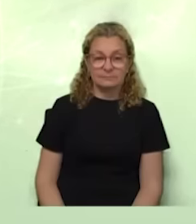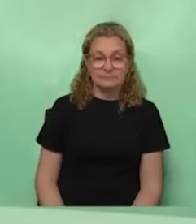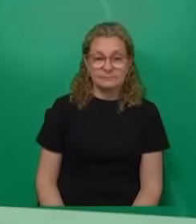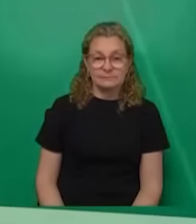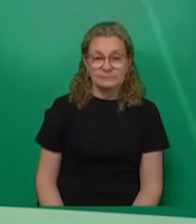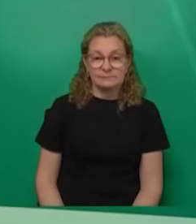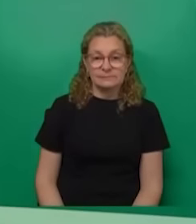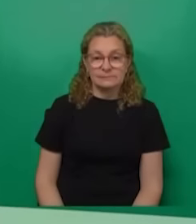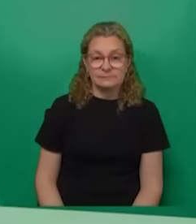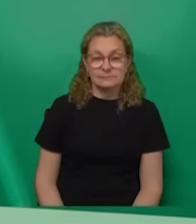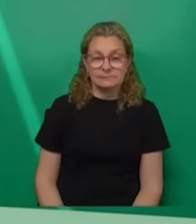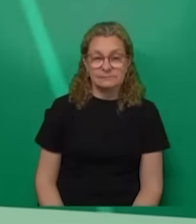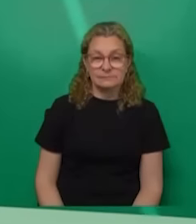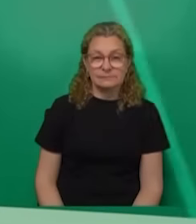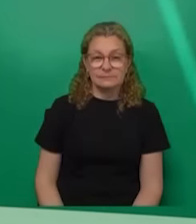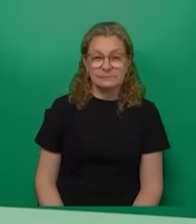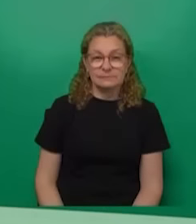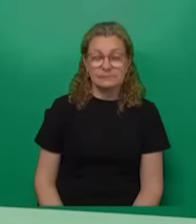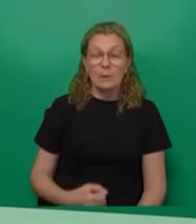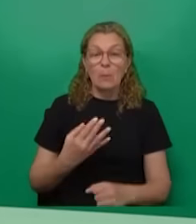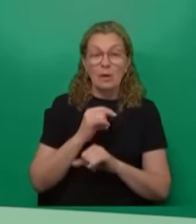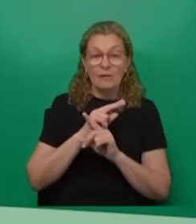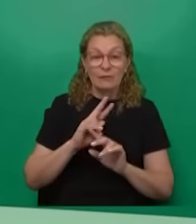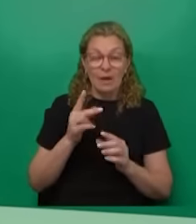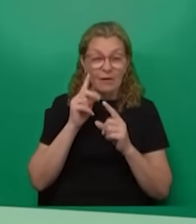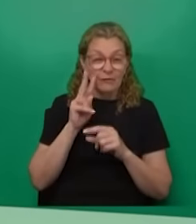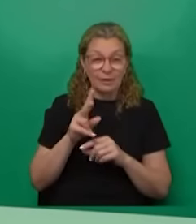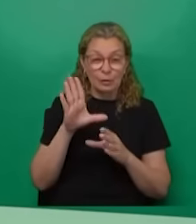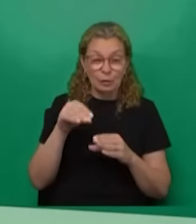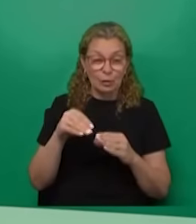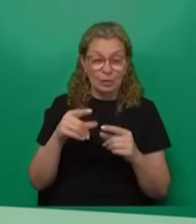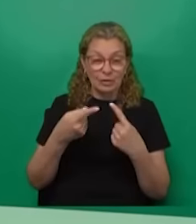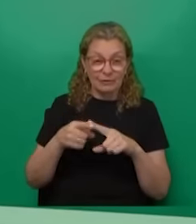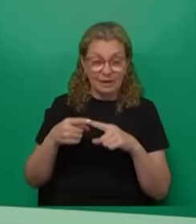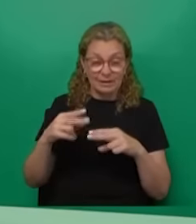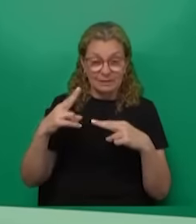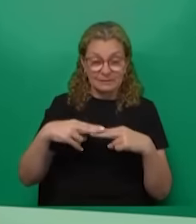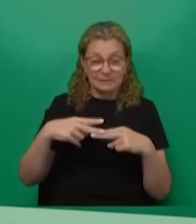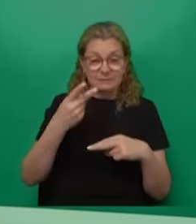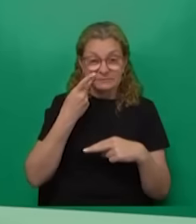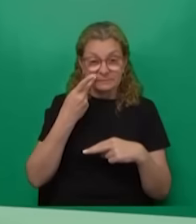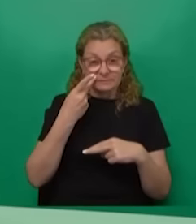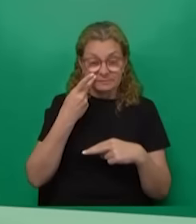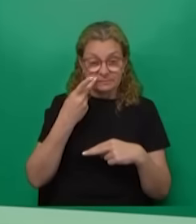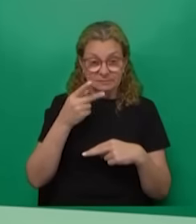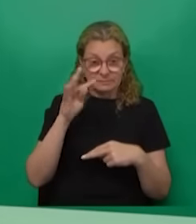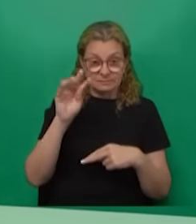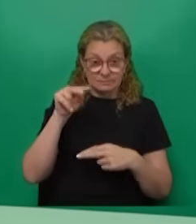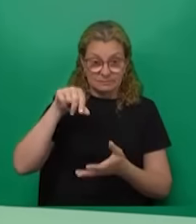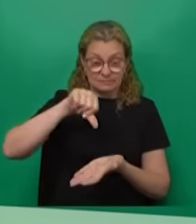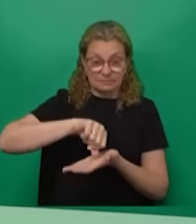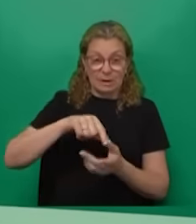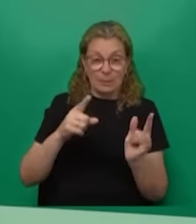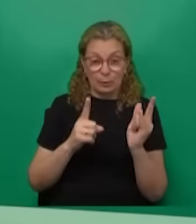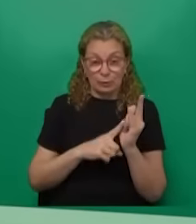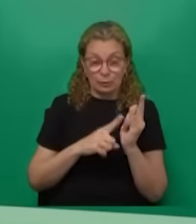Dana Recuerden que pueden vernos en todos sus dispositivos en vivo a través de TV ciudad.uy por YouTube y nos